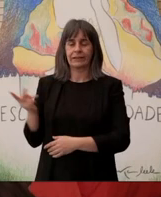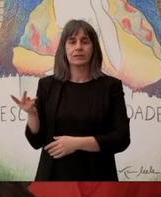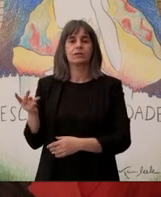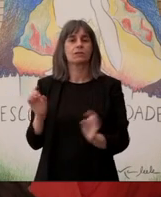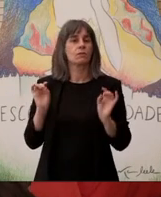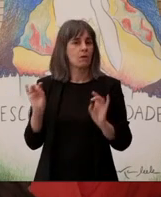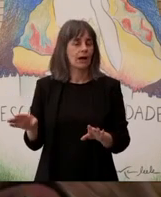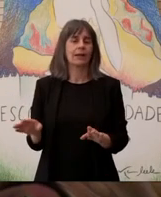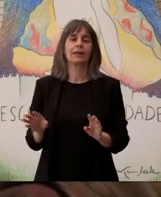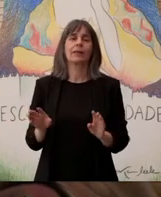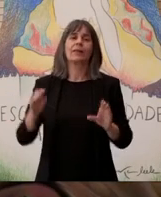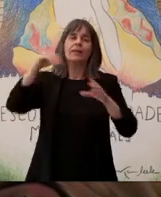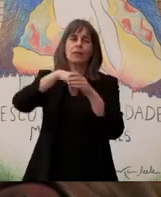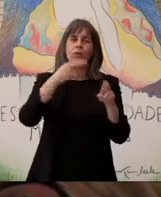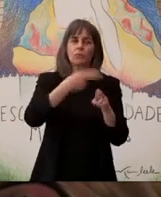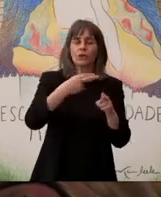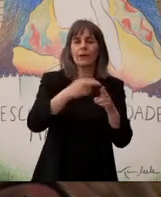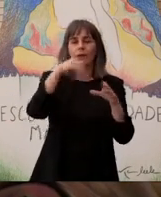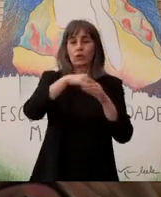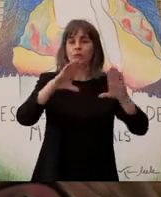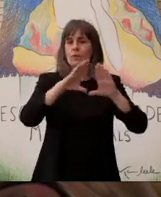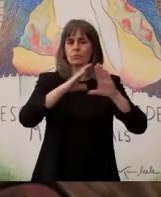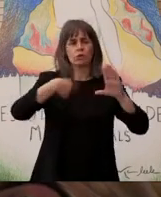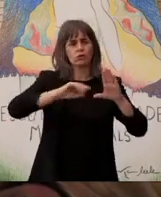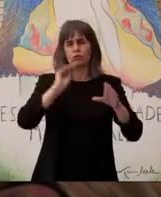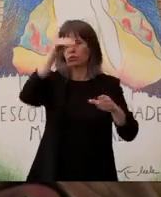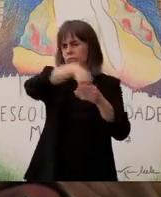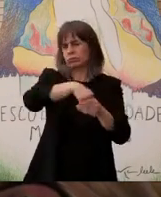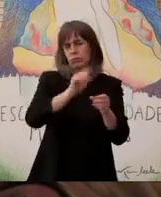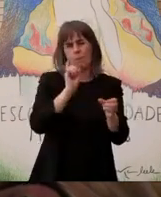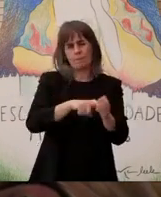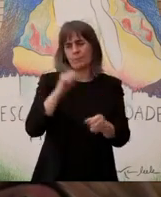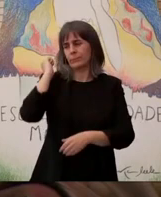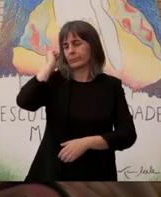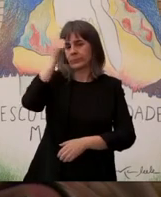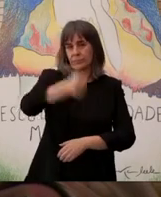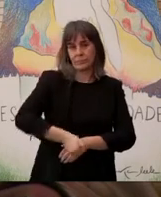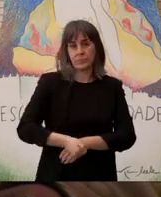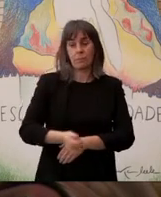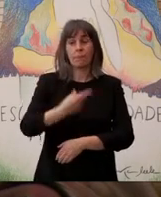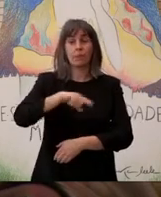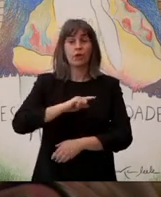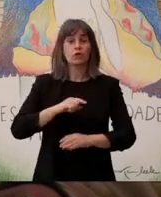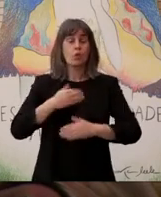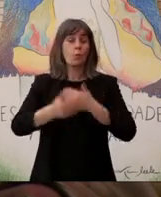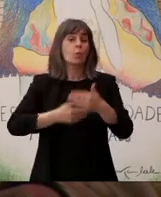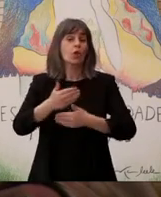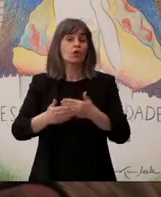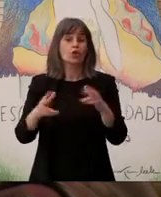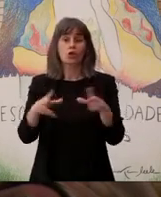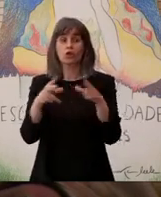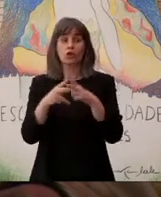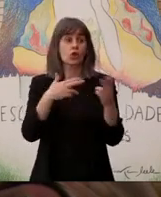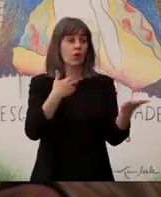y no feminismo le vamos a implicadas muchísimos tempo no y casi todo No es un proceso de socialización